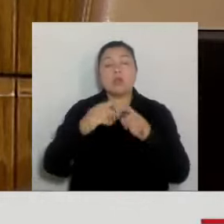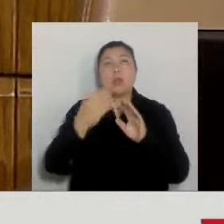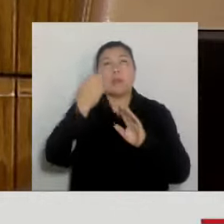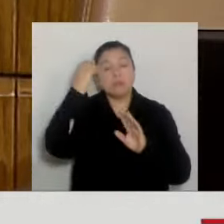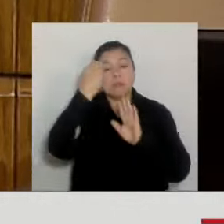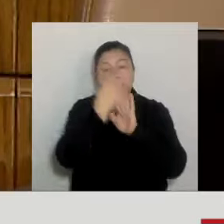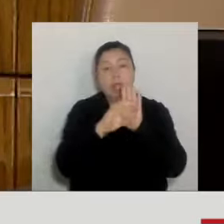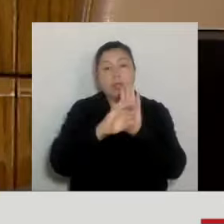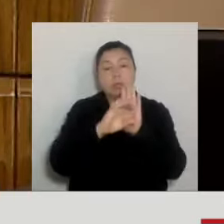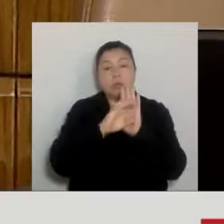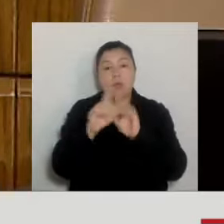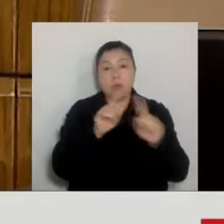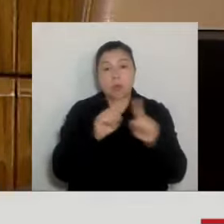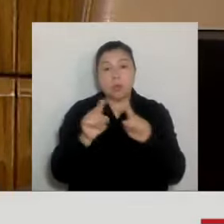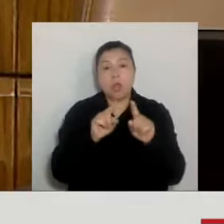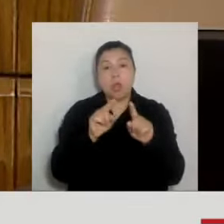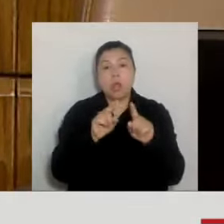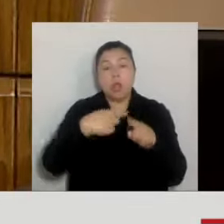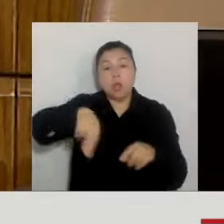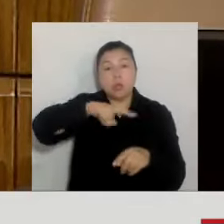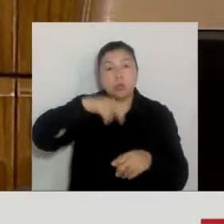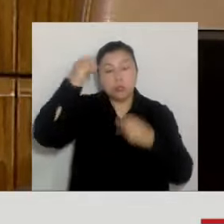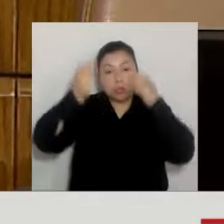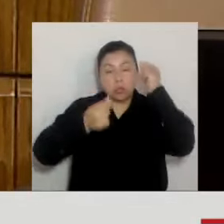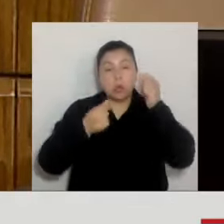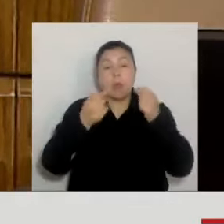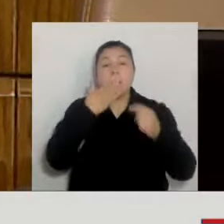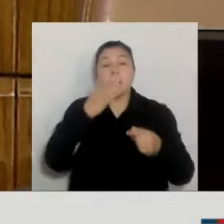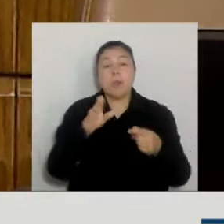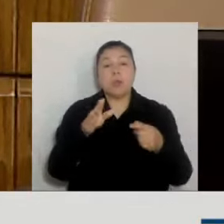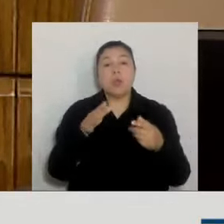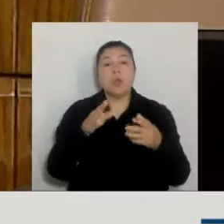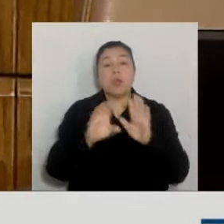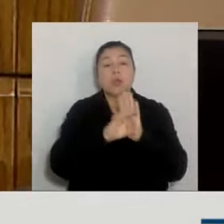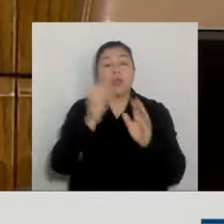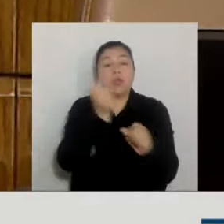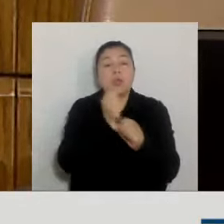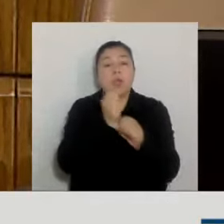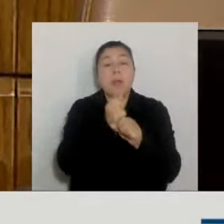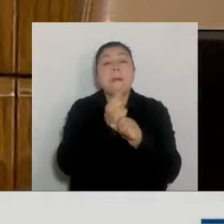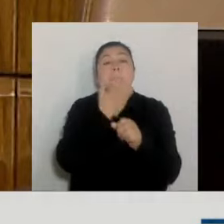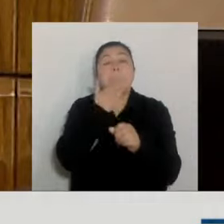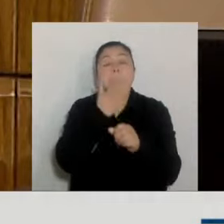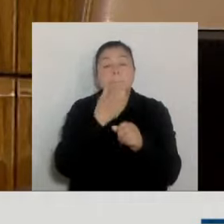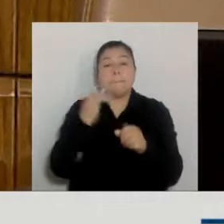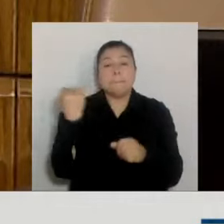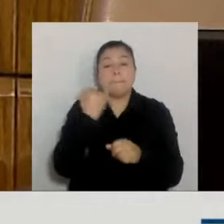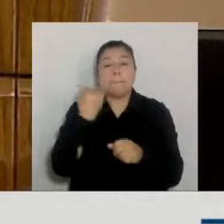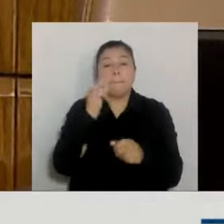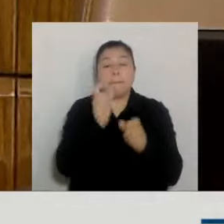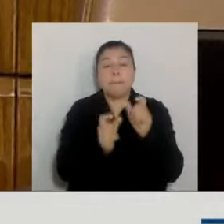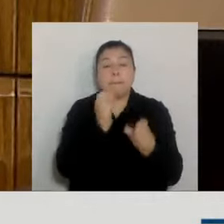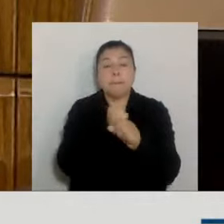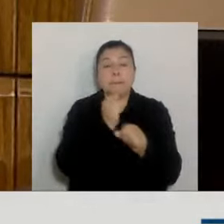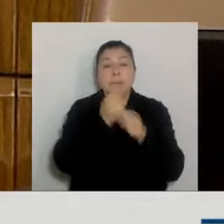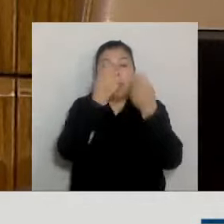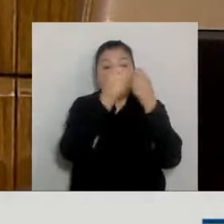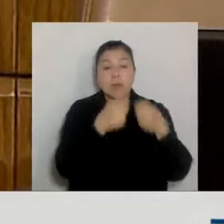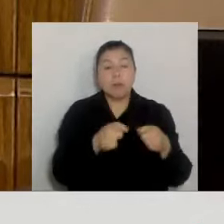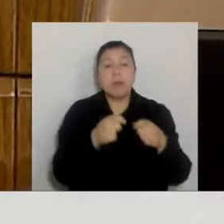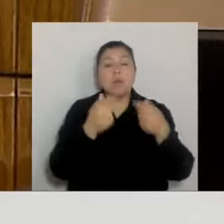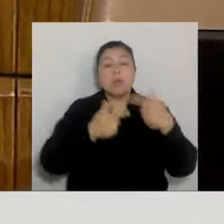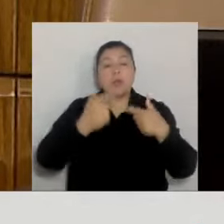administrativo mientras que la nosotros proponíamos que fuera mejor a través del código del trabajo para poder darle una real Independencia a los trabajadores que van a evaluar la política pública